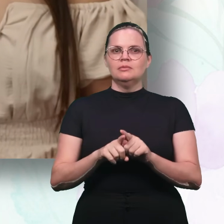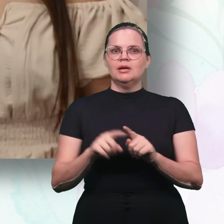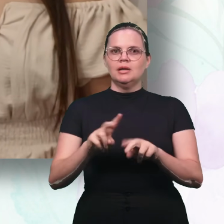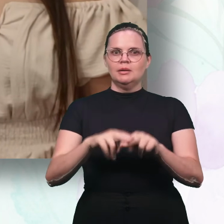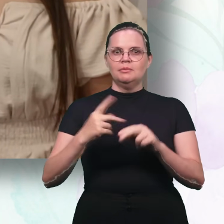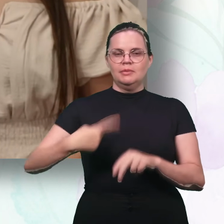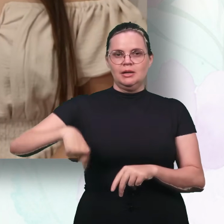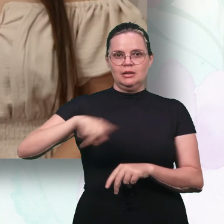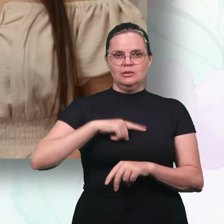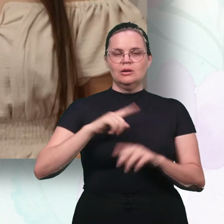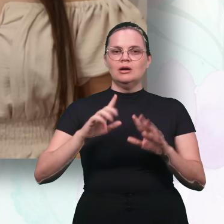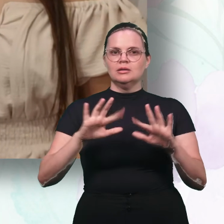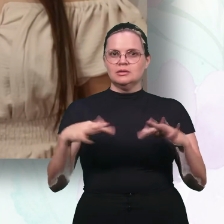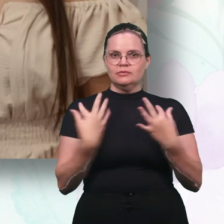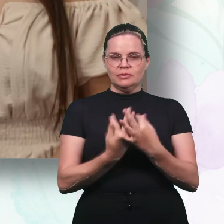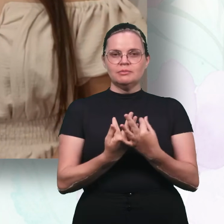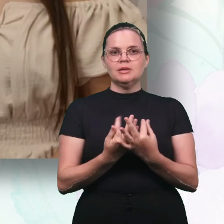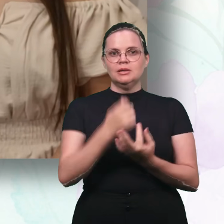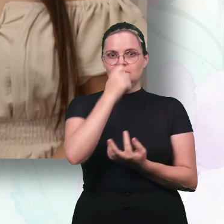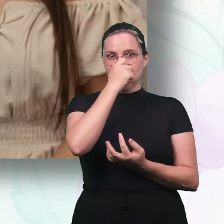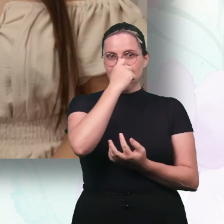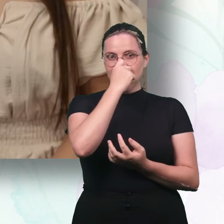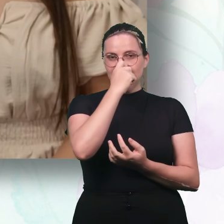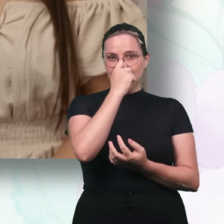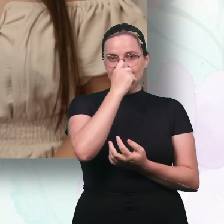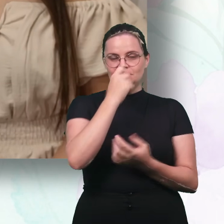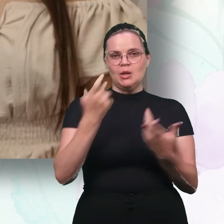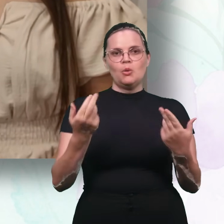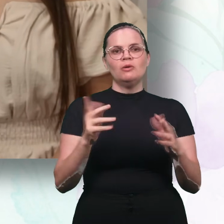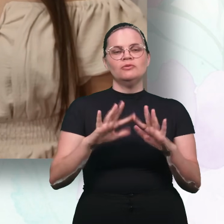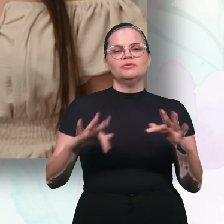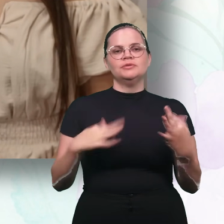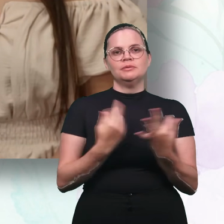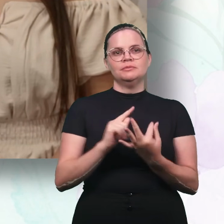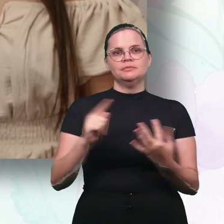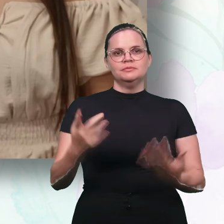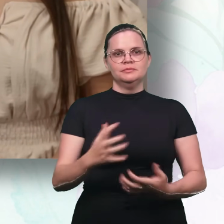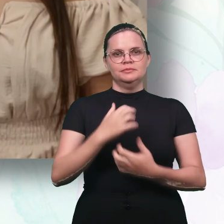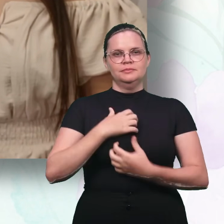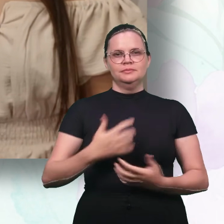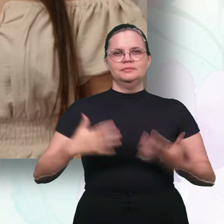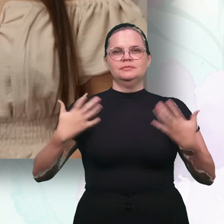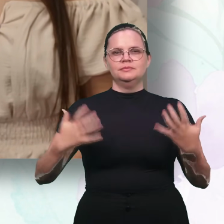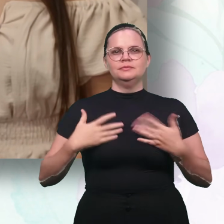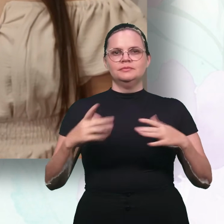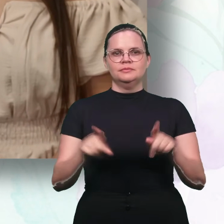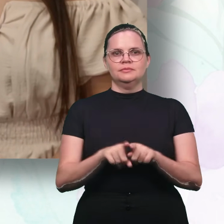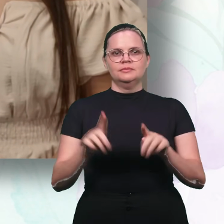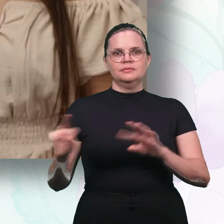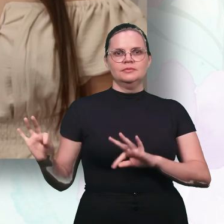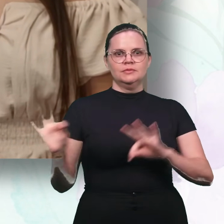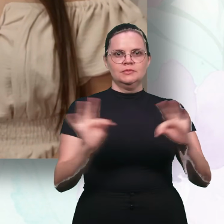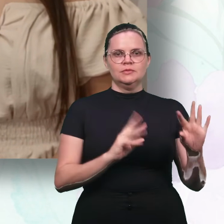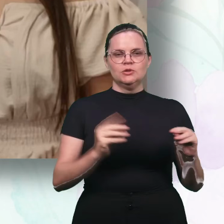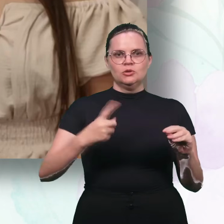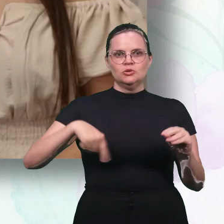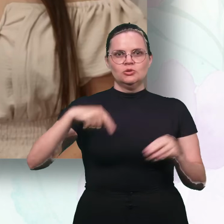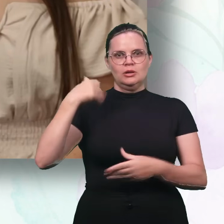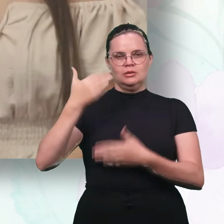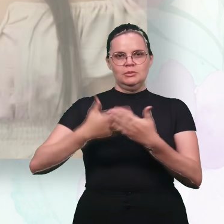para nosotros como familia es una alegría y también que todos estamos en la presencia del